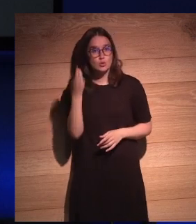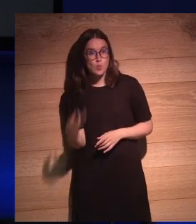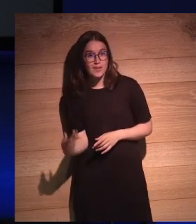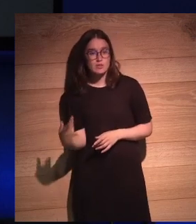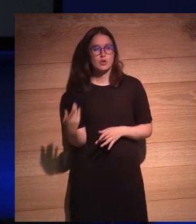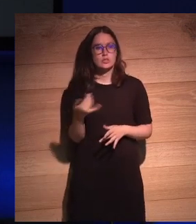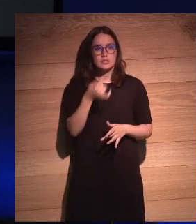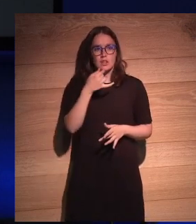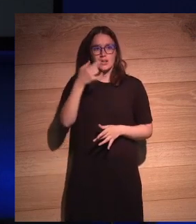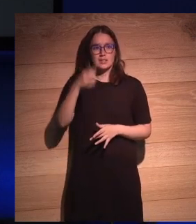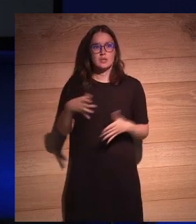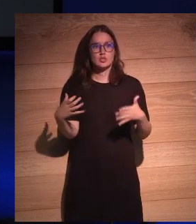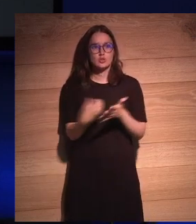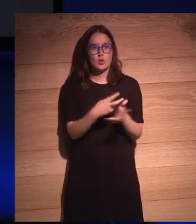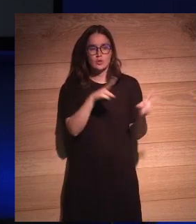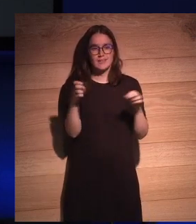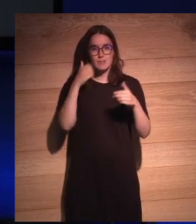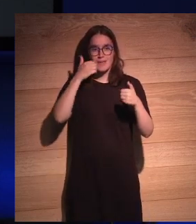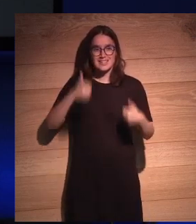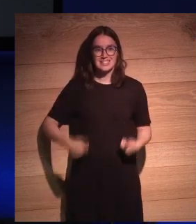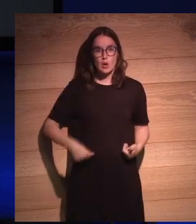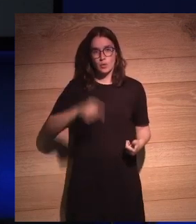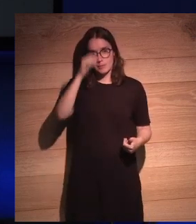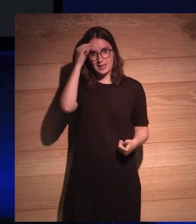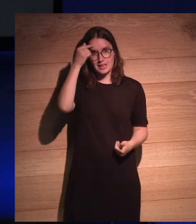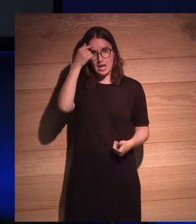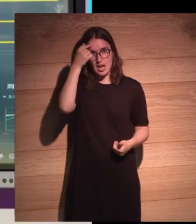ya todo el tema de salud mental.